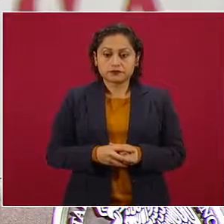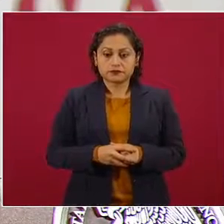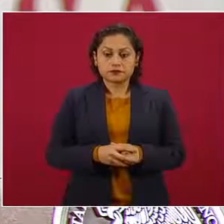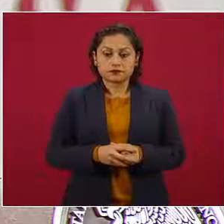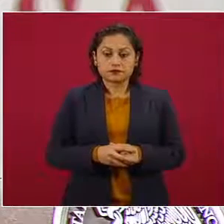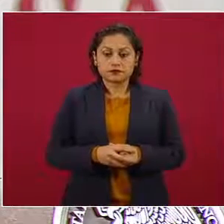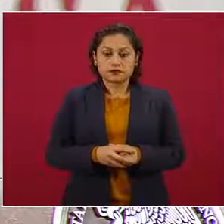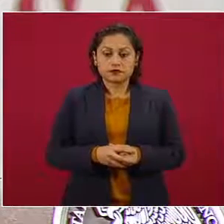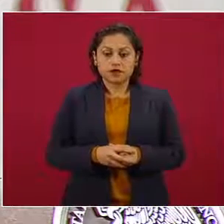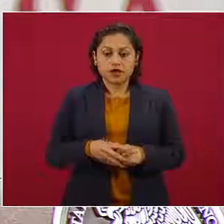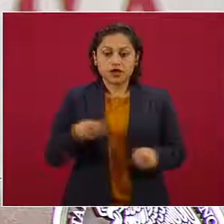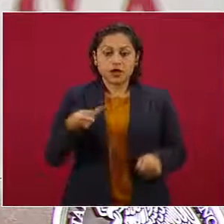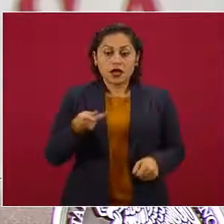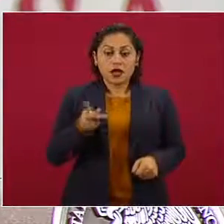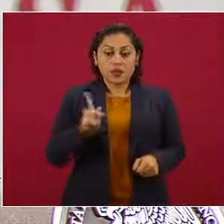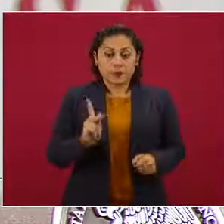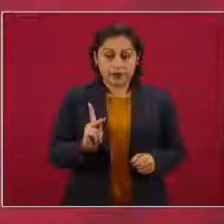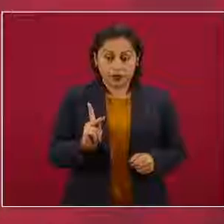vamos